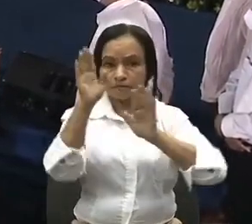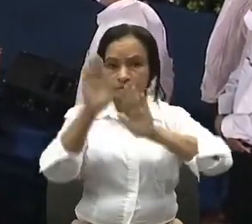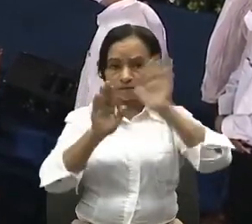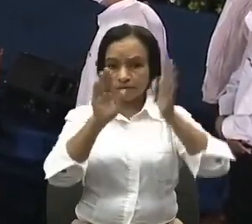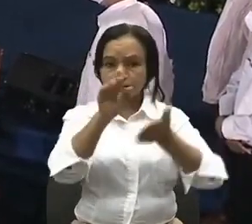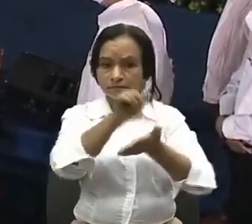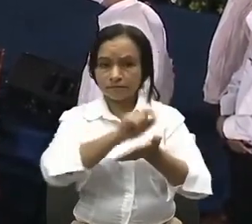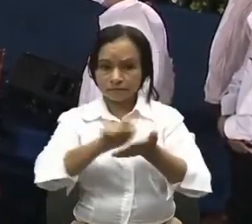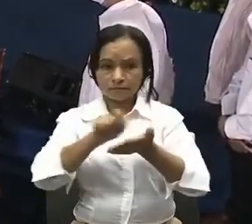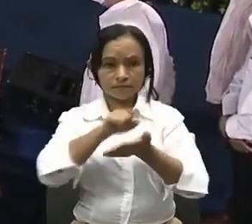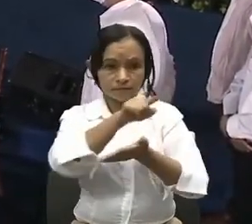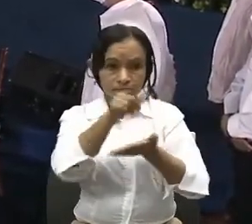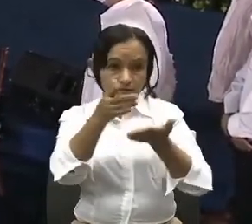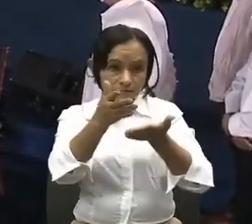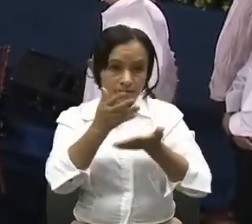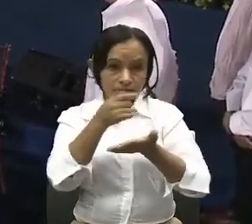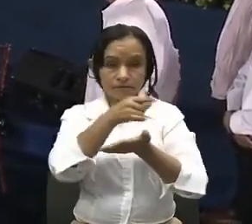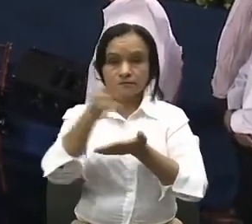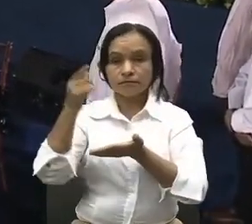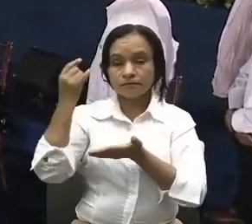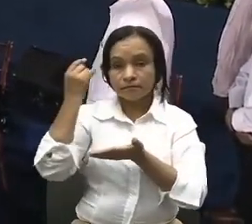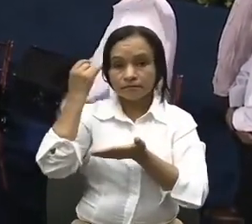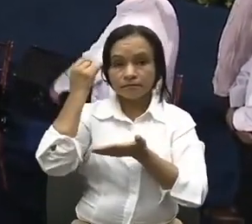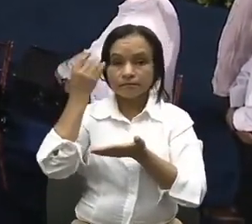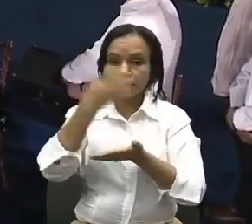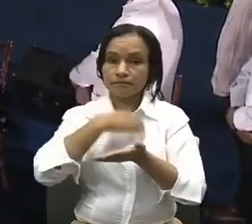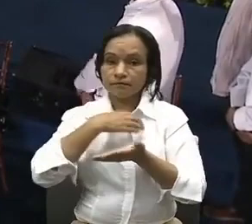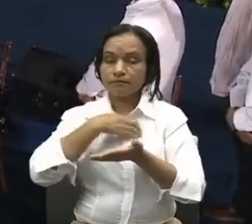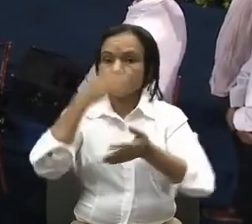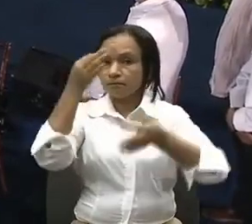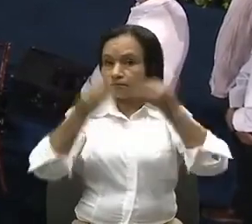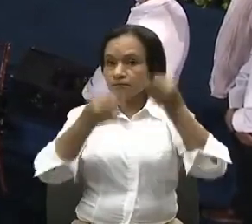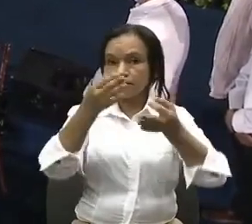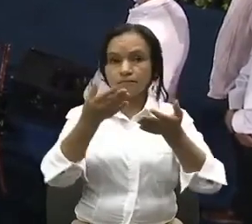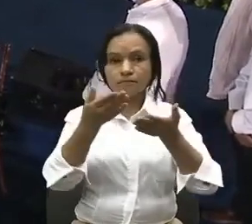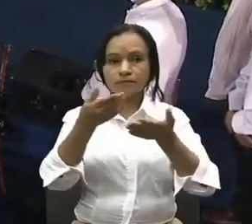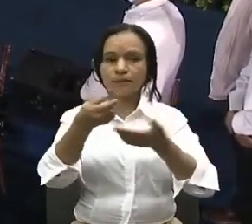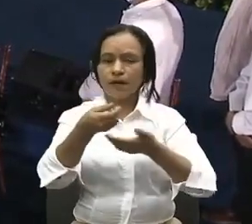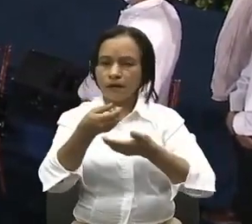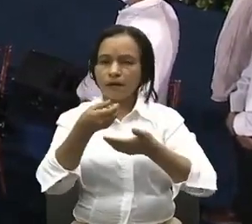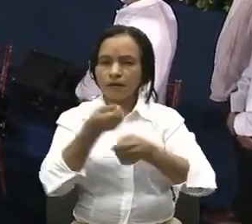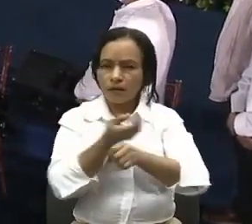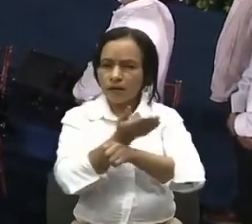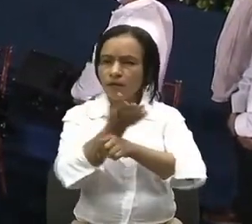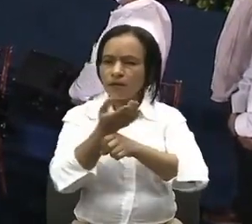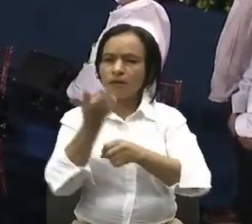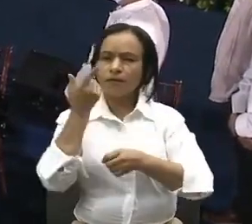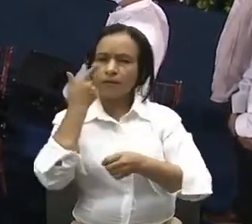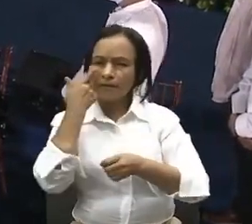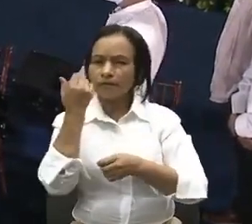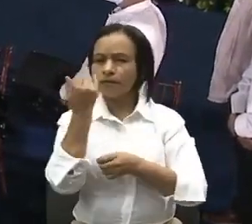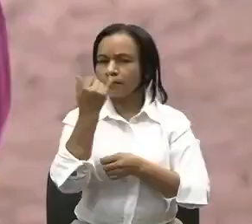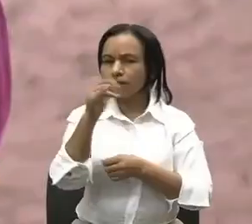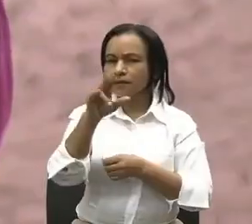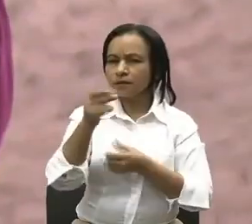tienen inquietudes o si tienen razonamientos jurídicos fuertes que nos convencen y que